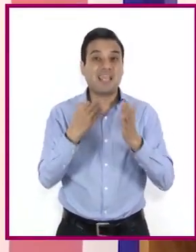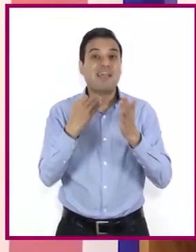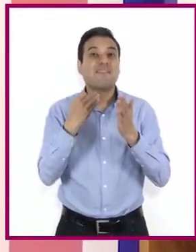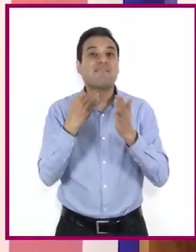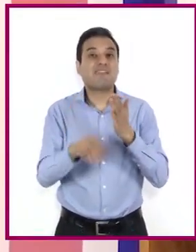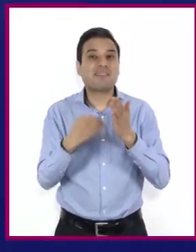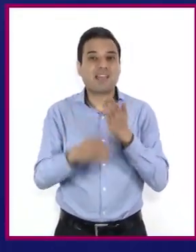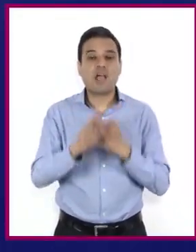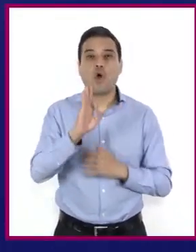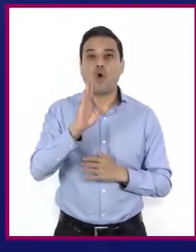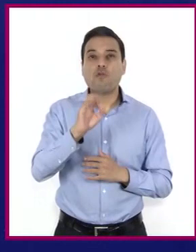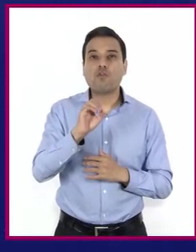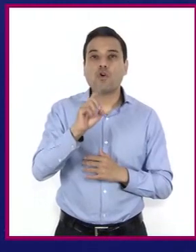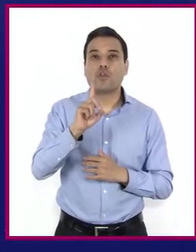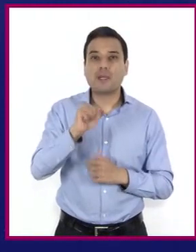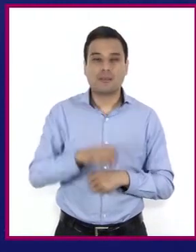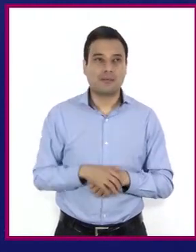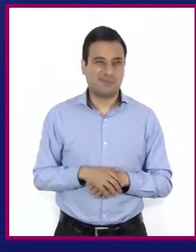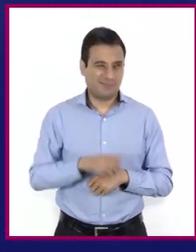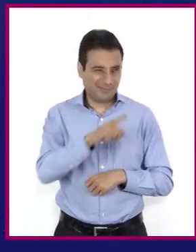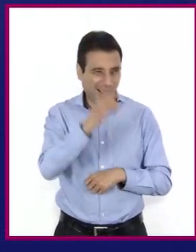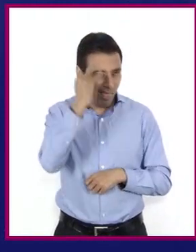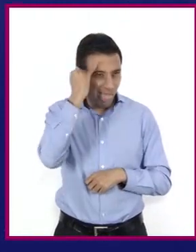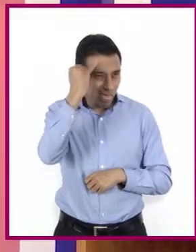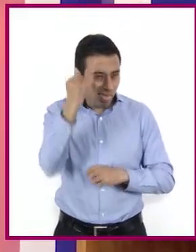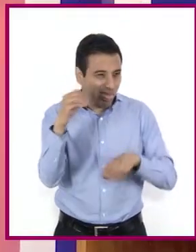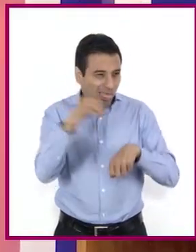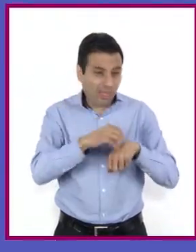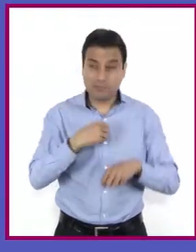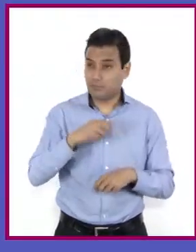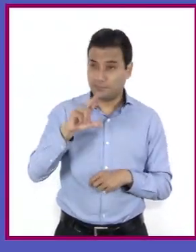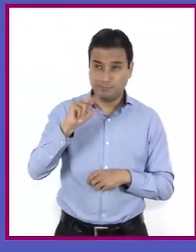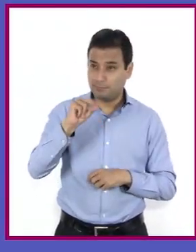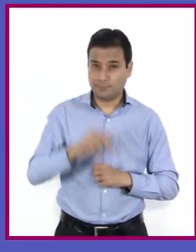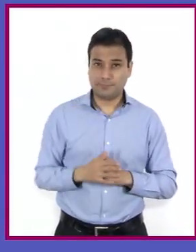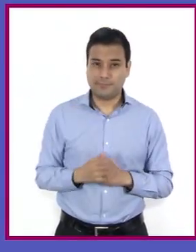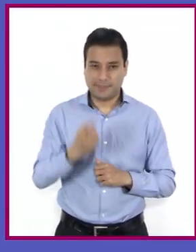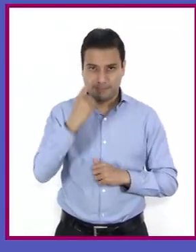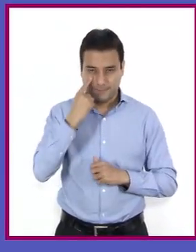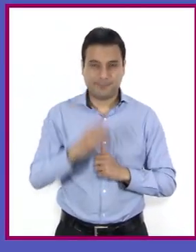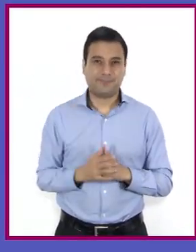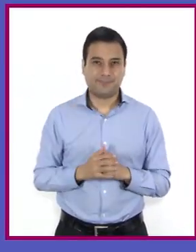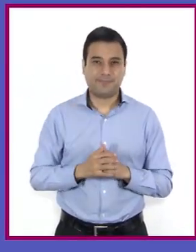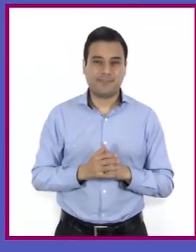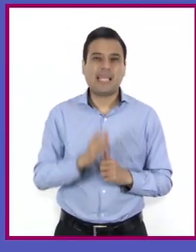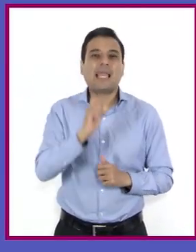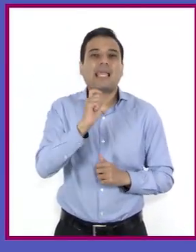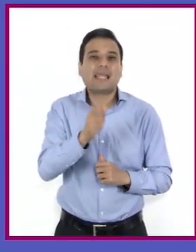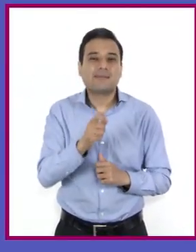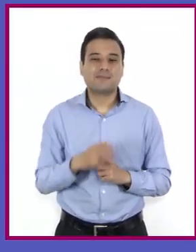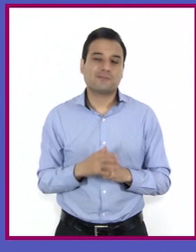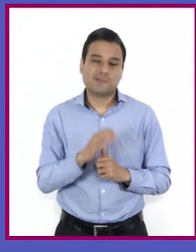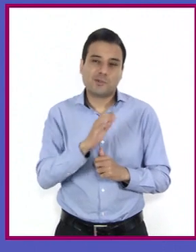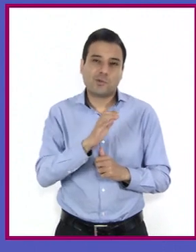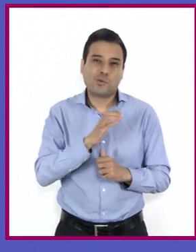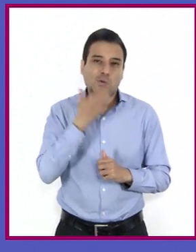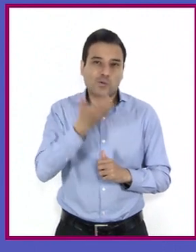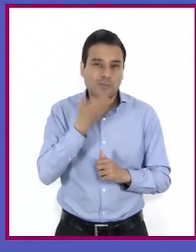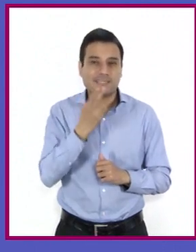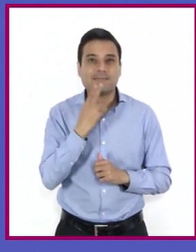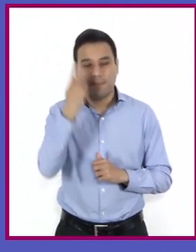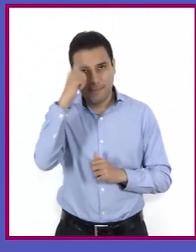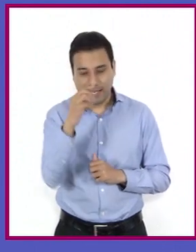FODA. ¿Eso lo acaba de inventar, profesora? No, es una herramienta de evaluación muy conocida.